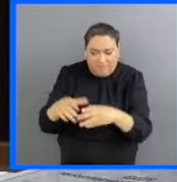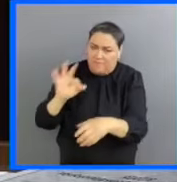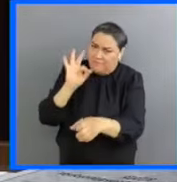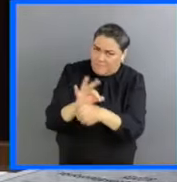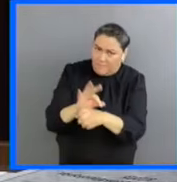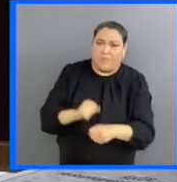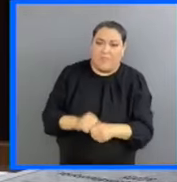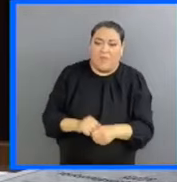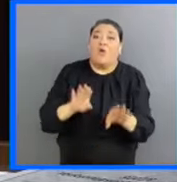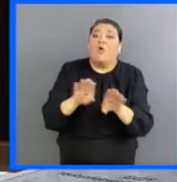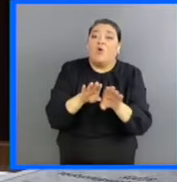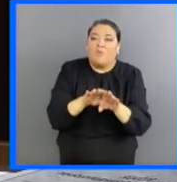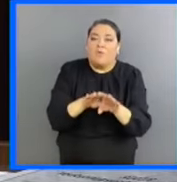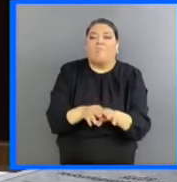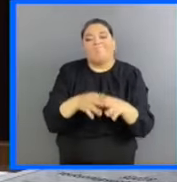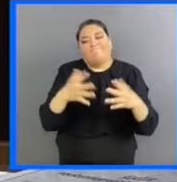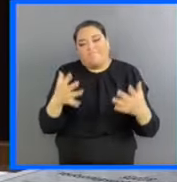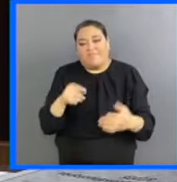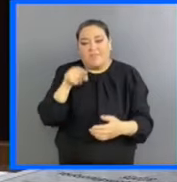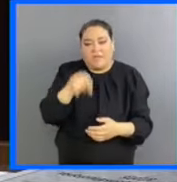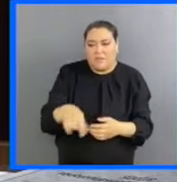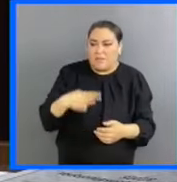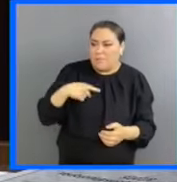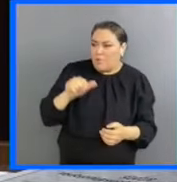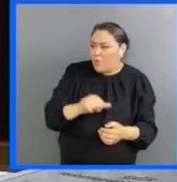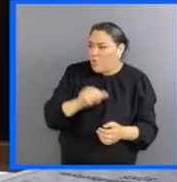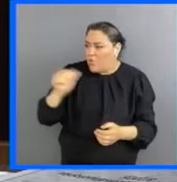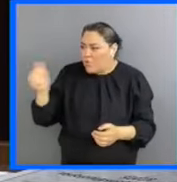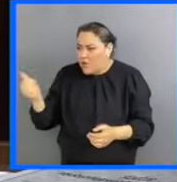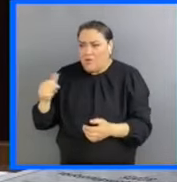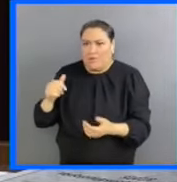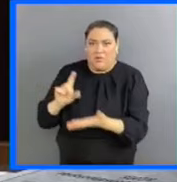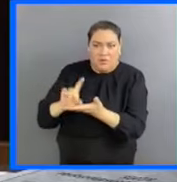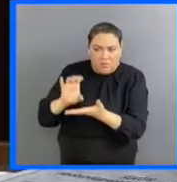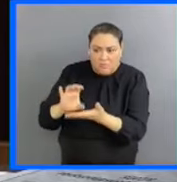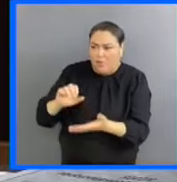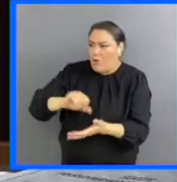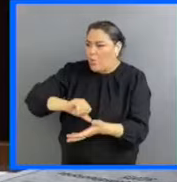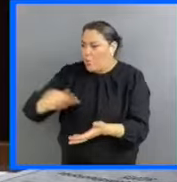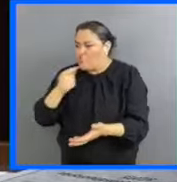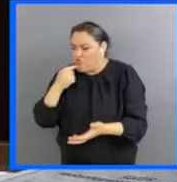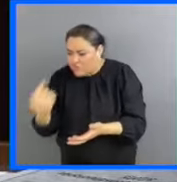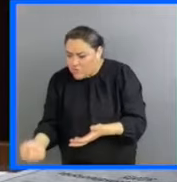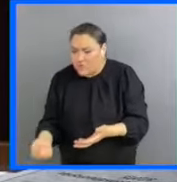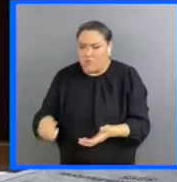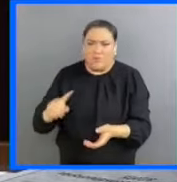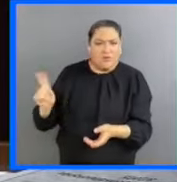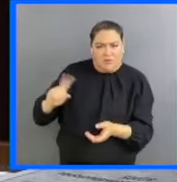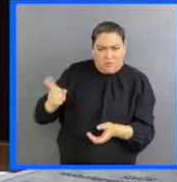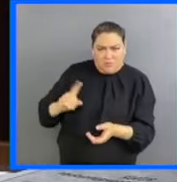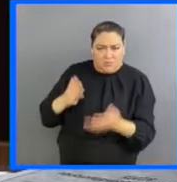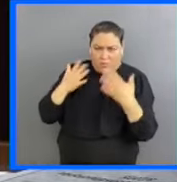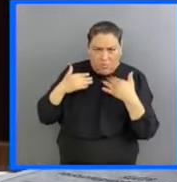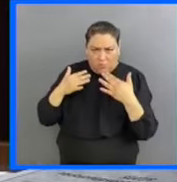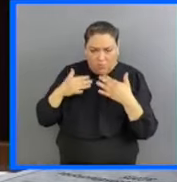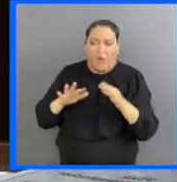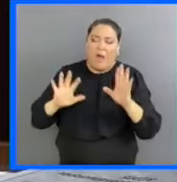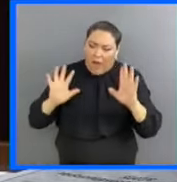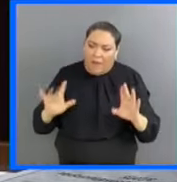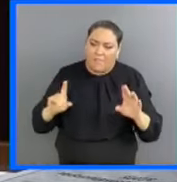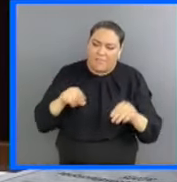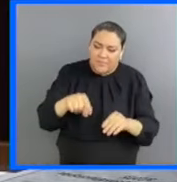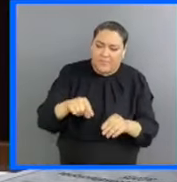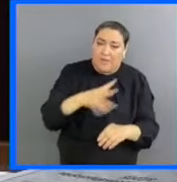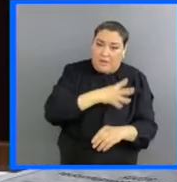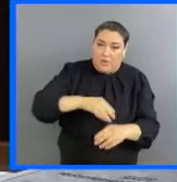siempre que no exista una persona con mejor derecho que deba ser preferido por ser dependiente económico del titular de la